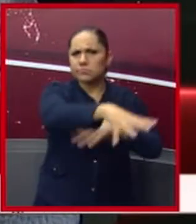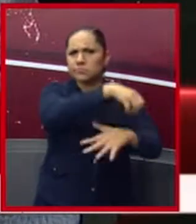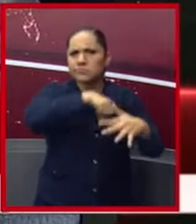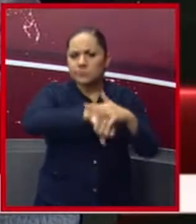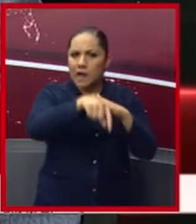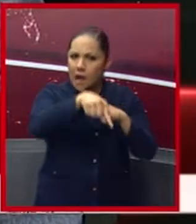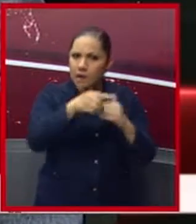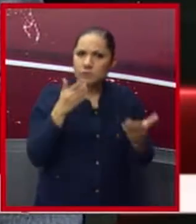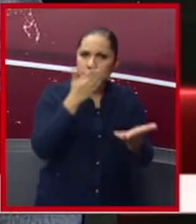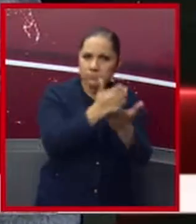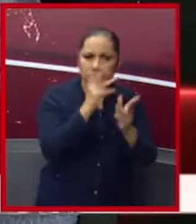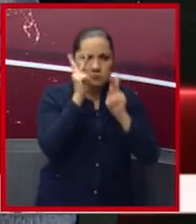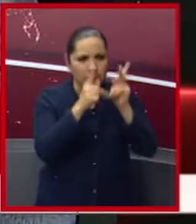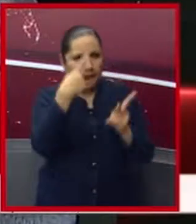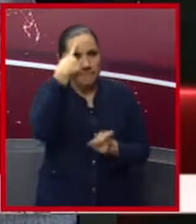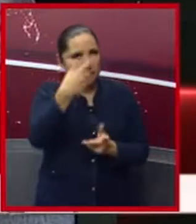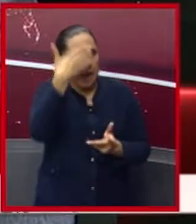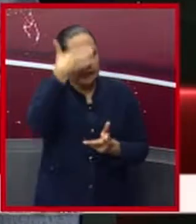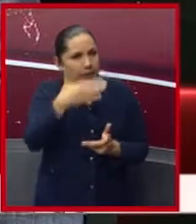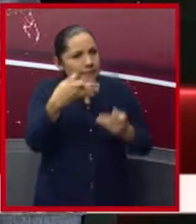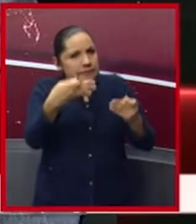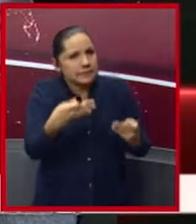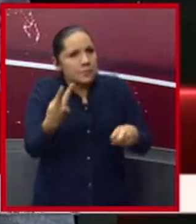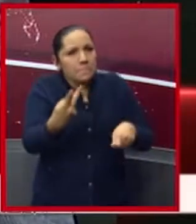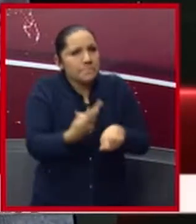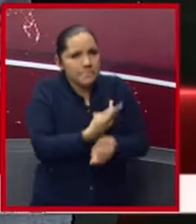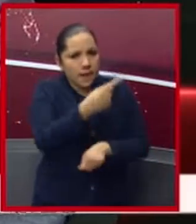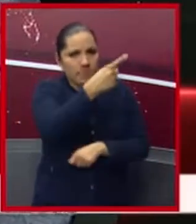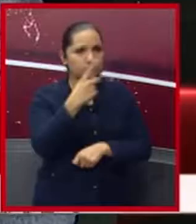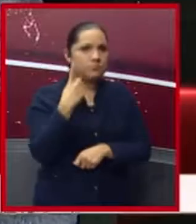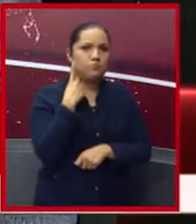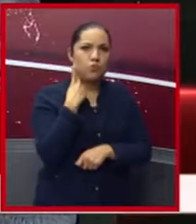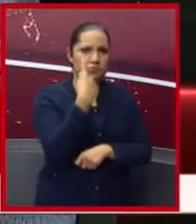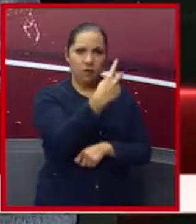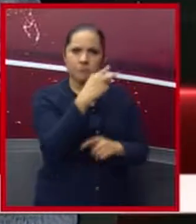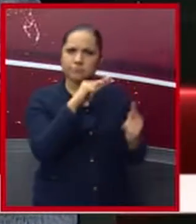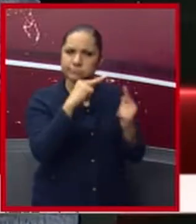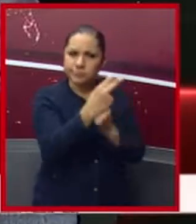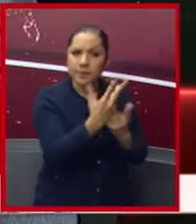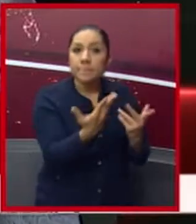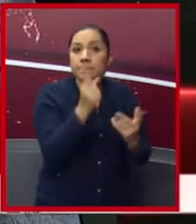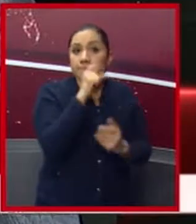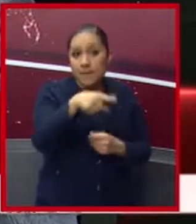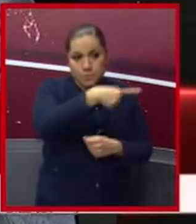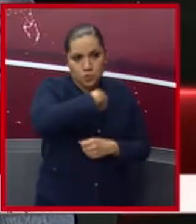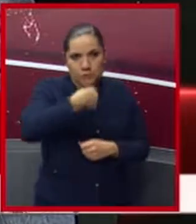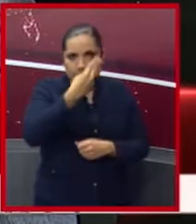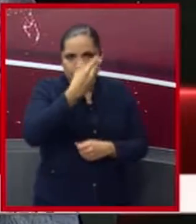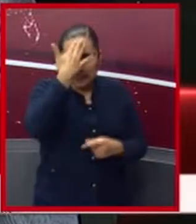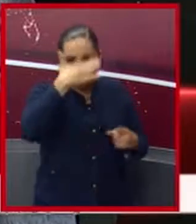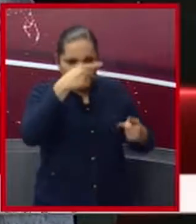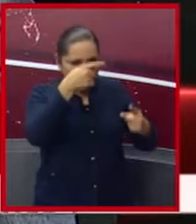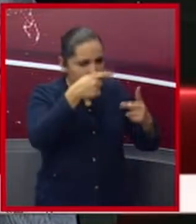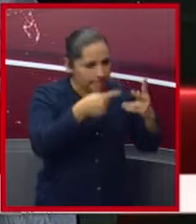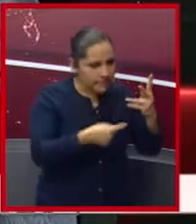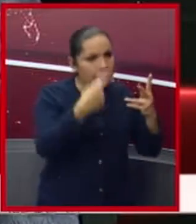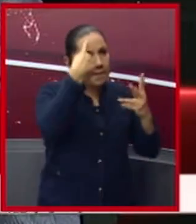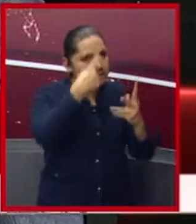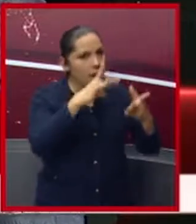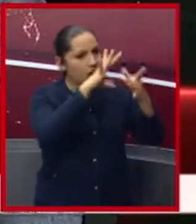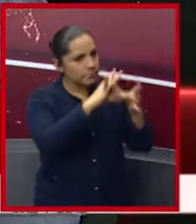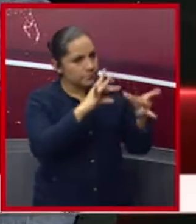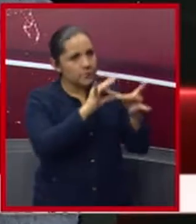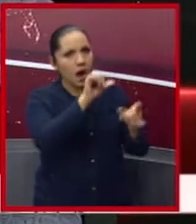política, por un lado, de lo que está sucediendo allá, para transmitirles a nuestros connacionales la certeza de un